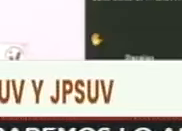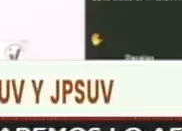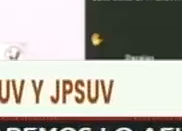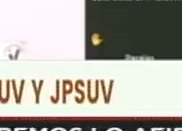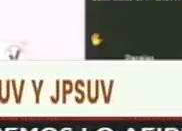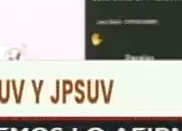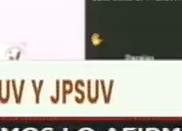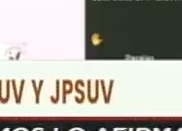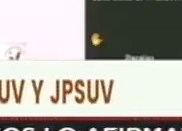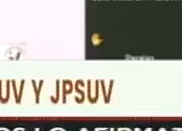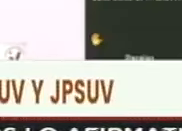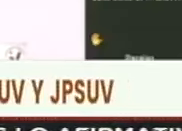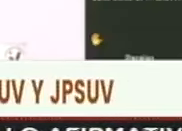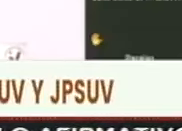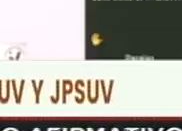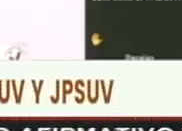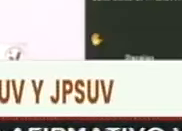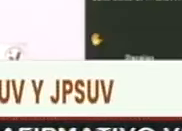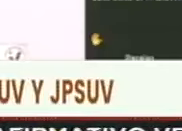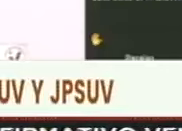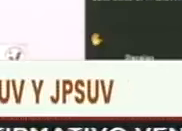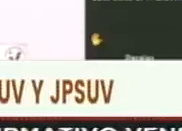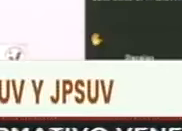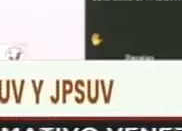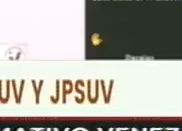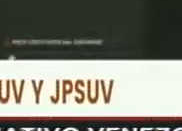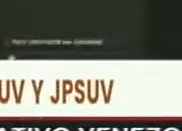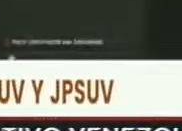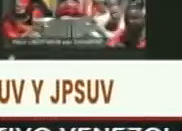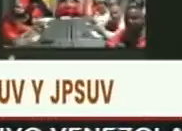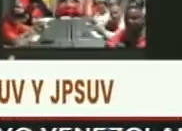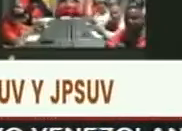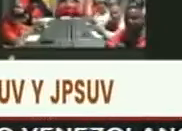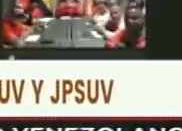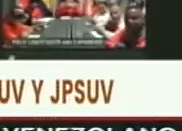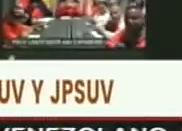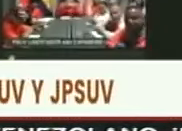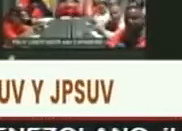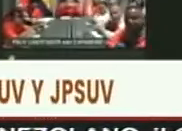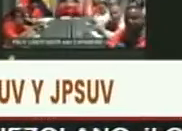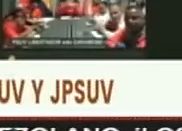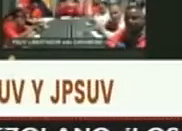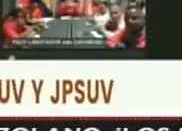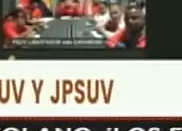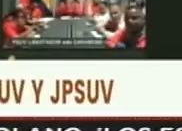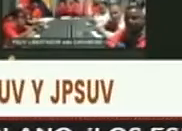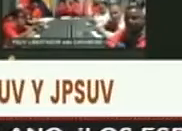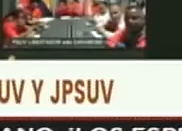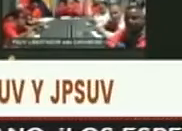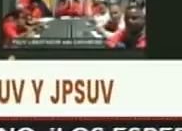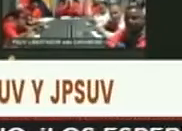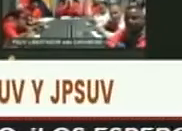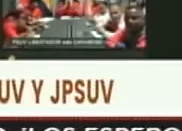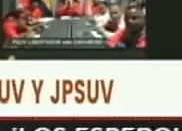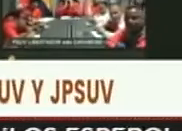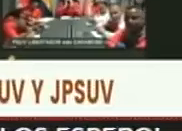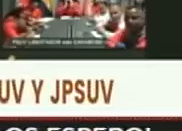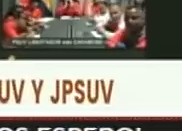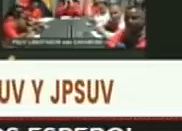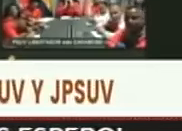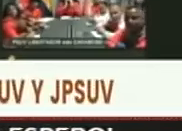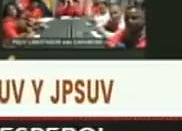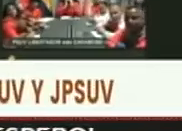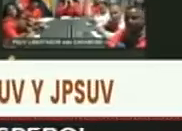vayan a cortar ahora no lo vayan a cortar ahora conectadas en todo el país el